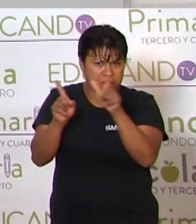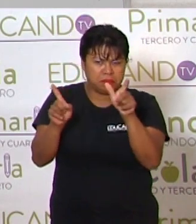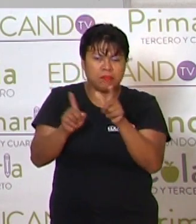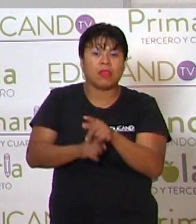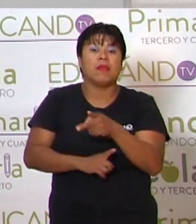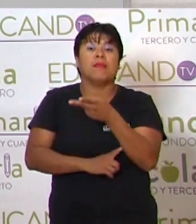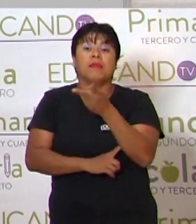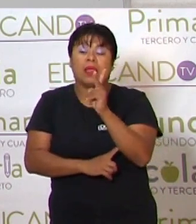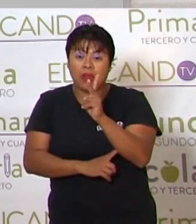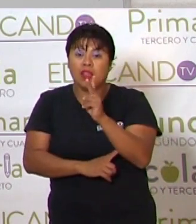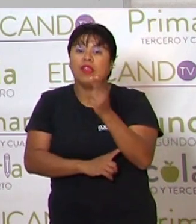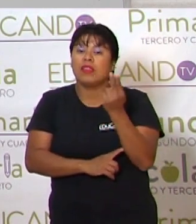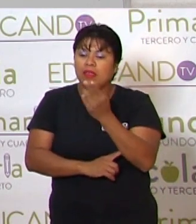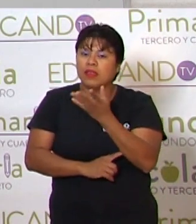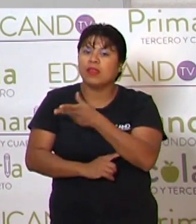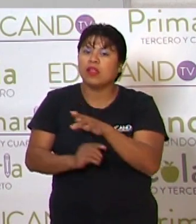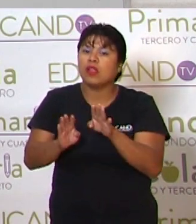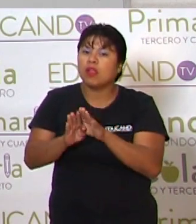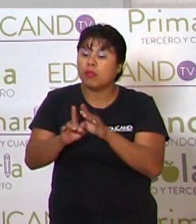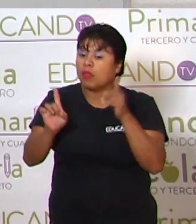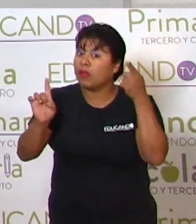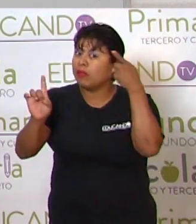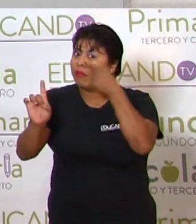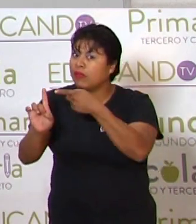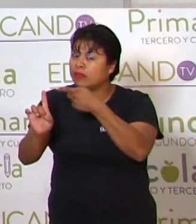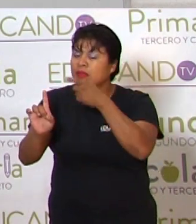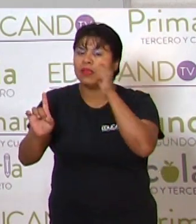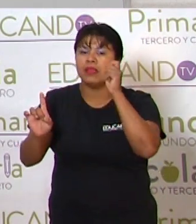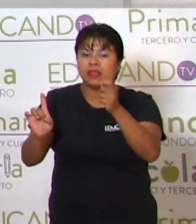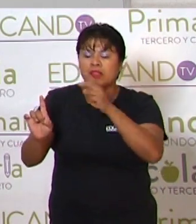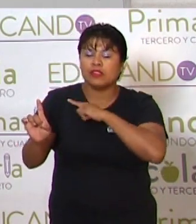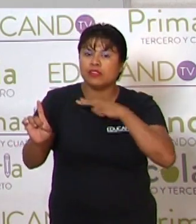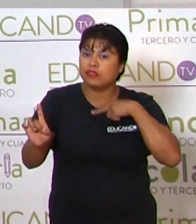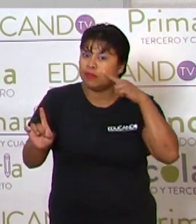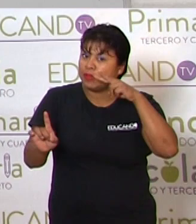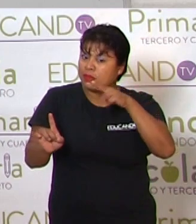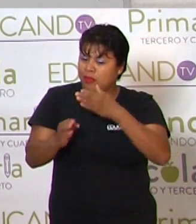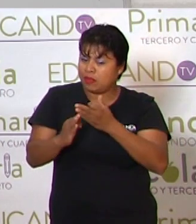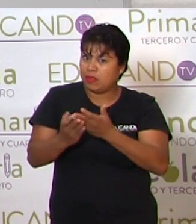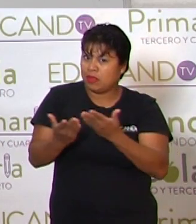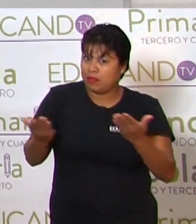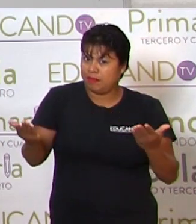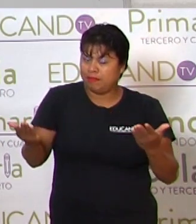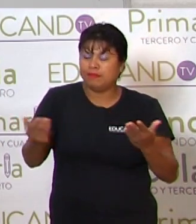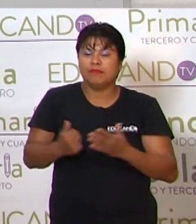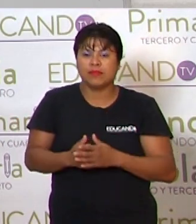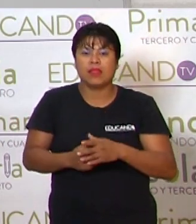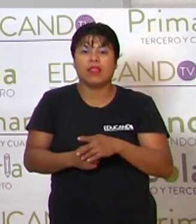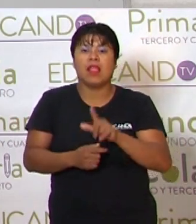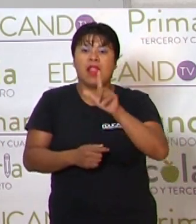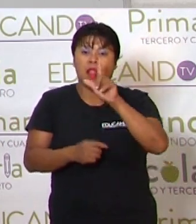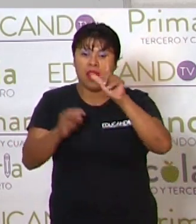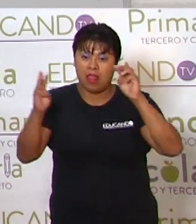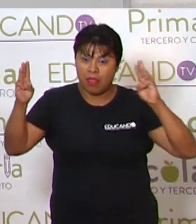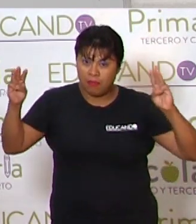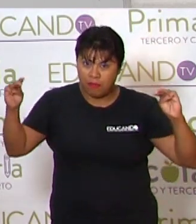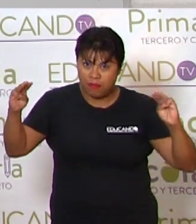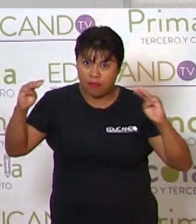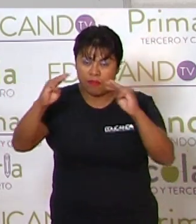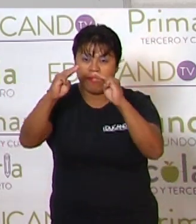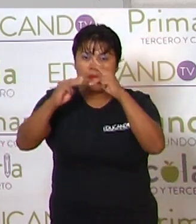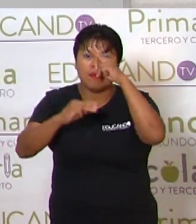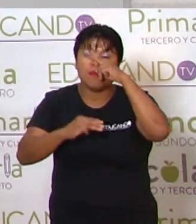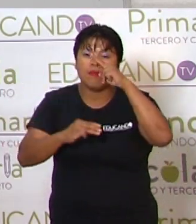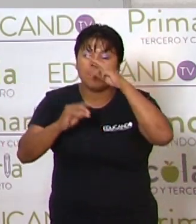pero que tiene que hacer referencia a lo que vamos a ver a continuación. La montaña